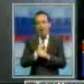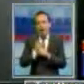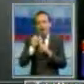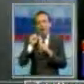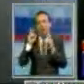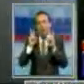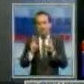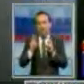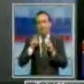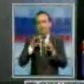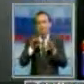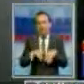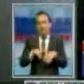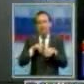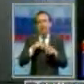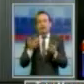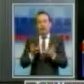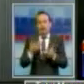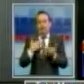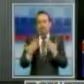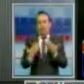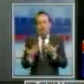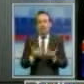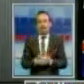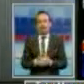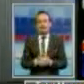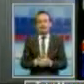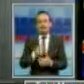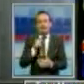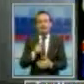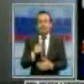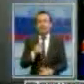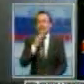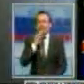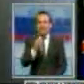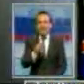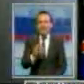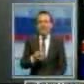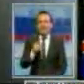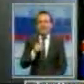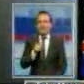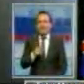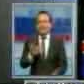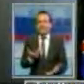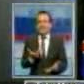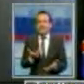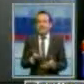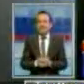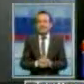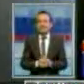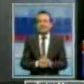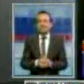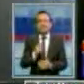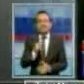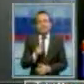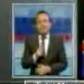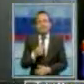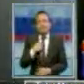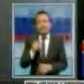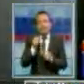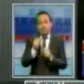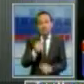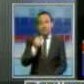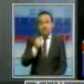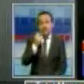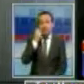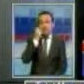Entonces no lo va a abandonar de la noche a la mañana. No, Felipe, yo puedo decir lo siguiente. Yo lo que estaba tratando de explicarle, Antonio, que yo puedo comprender